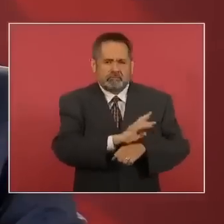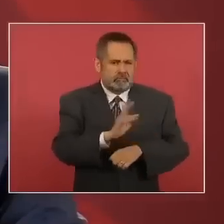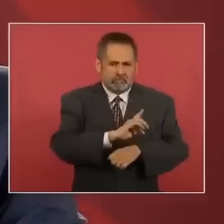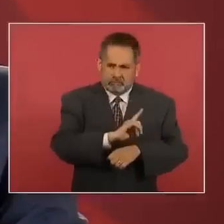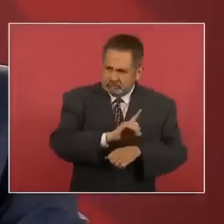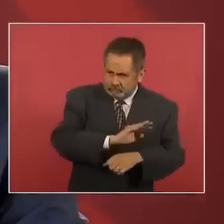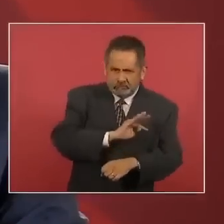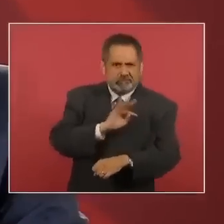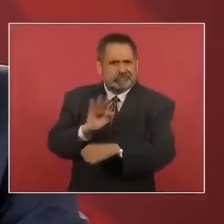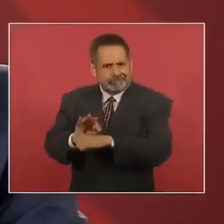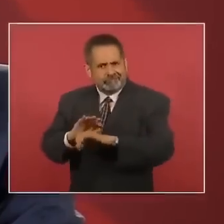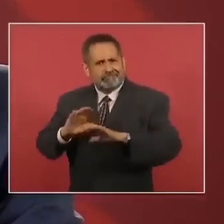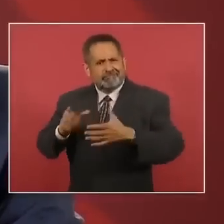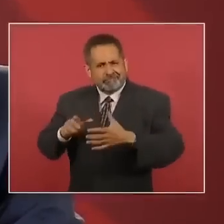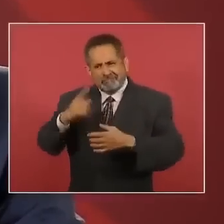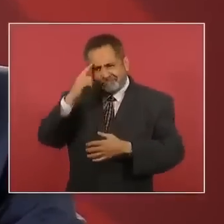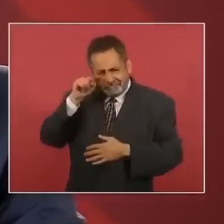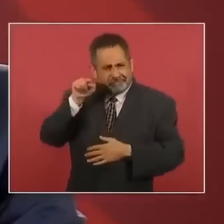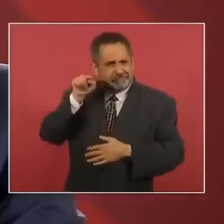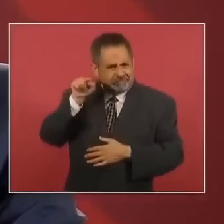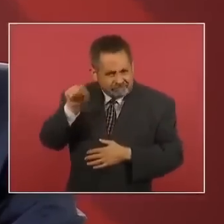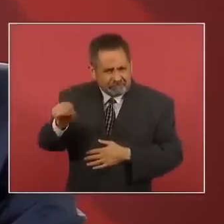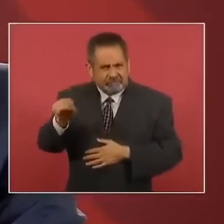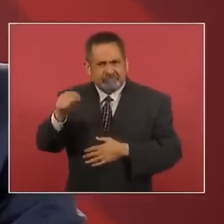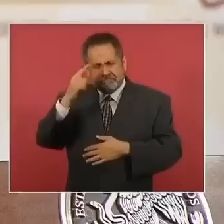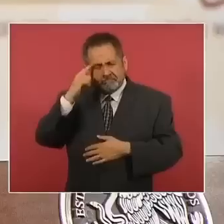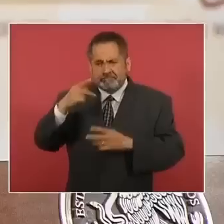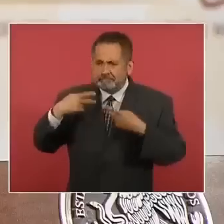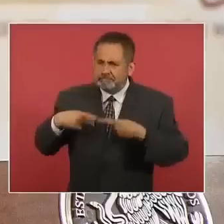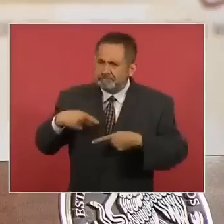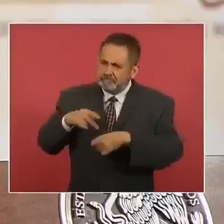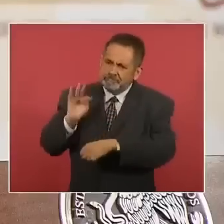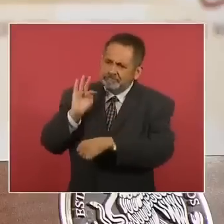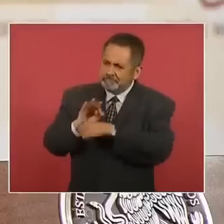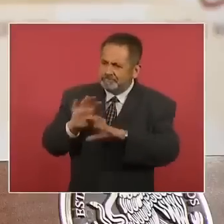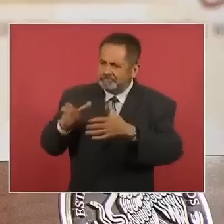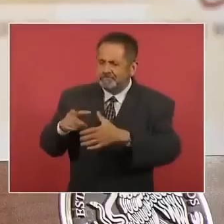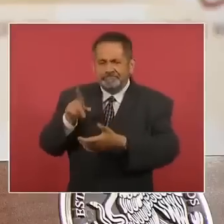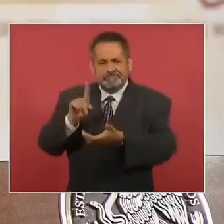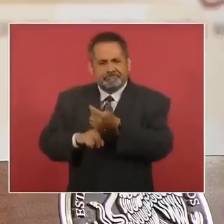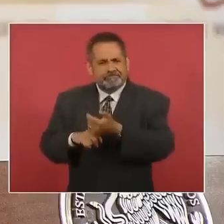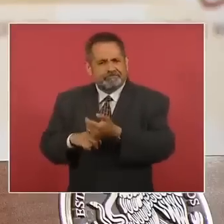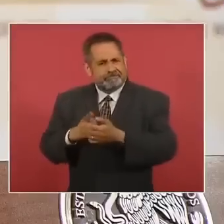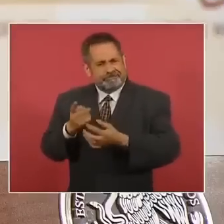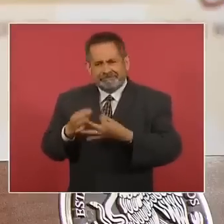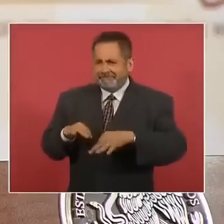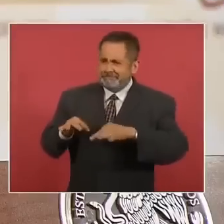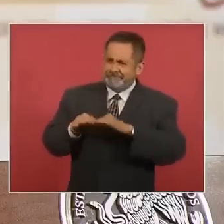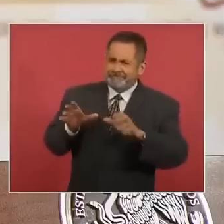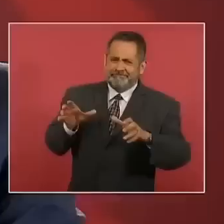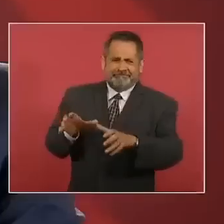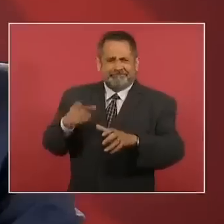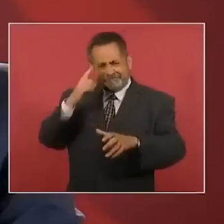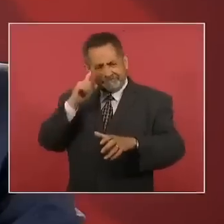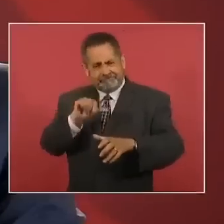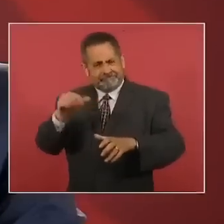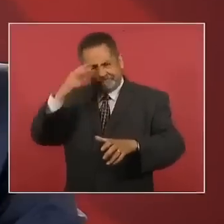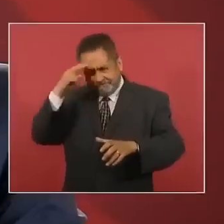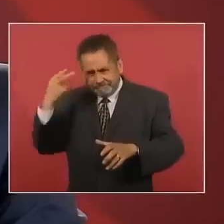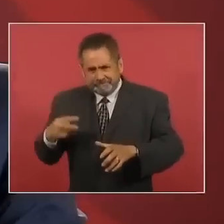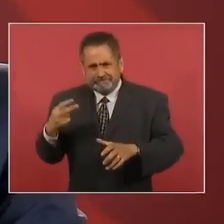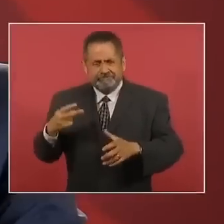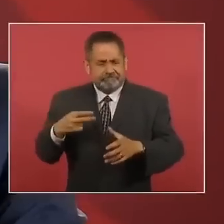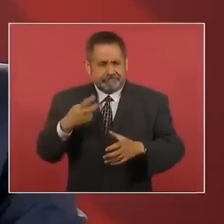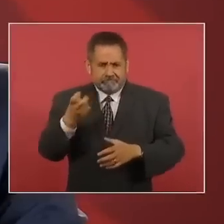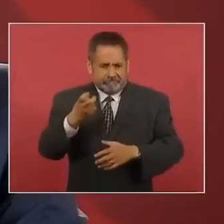se elige a los diputados para proteger y defender al pueblo de mexico